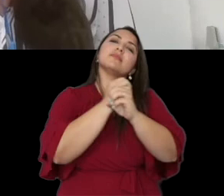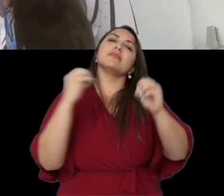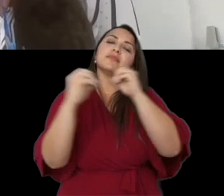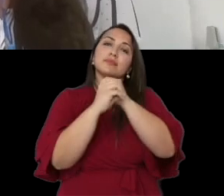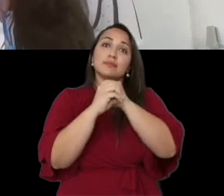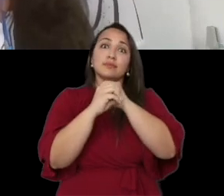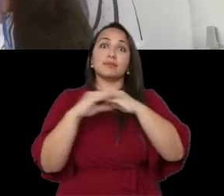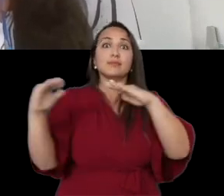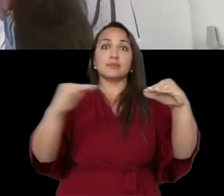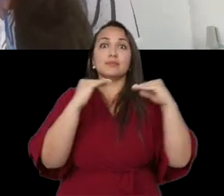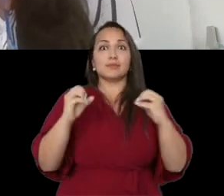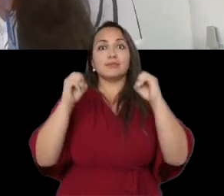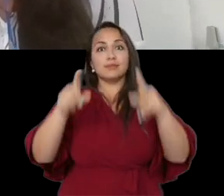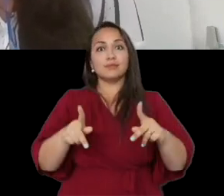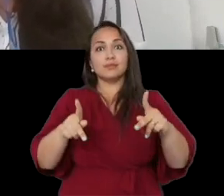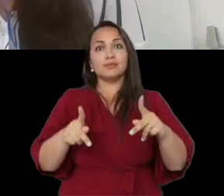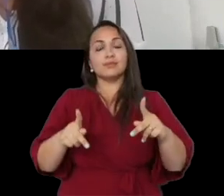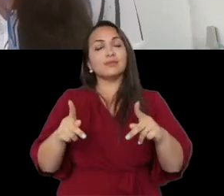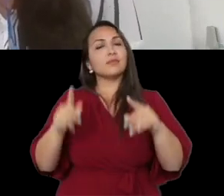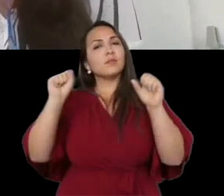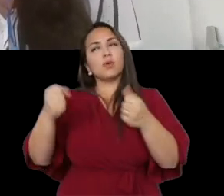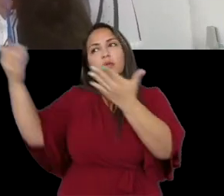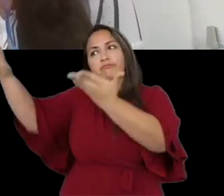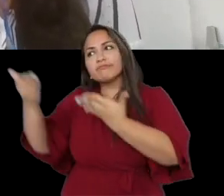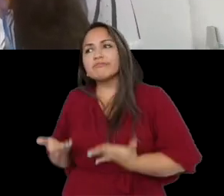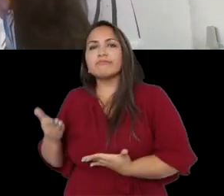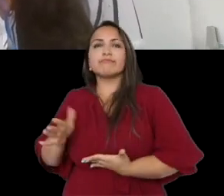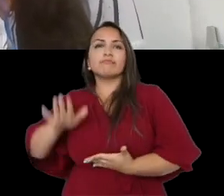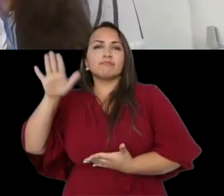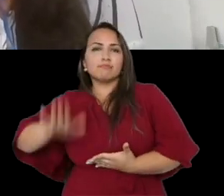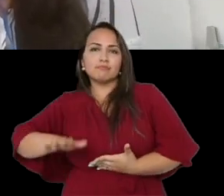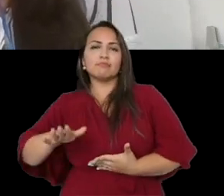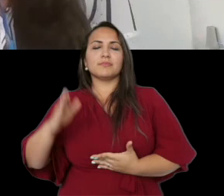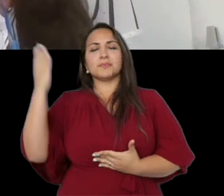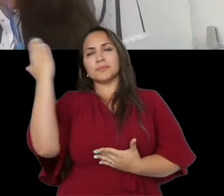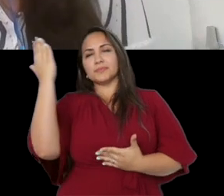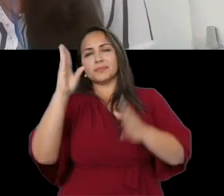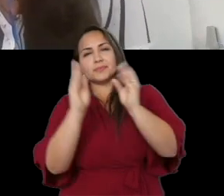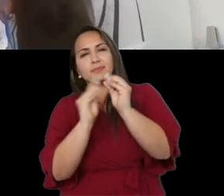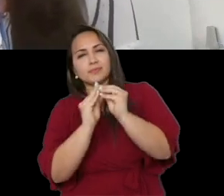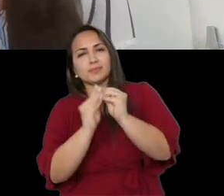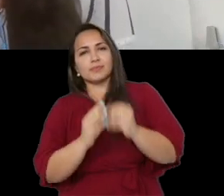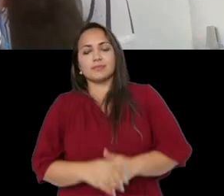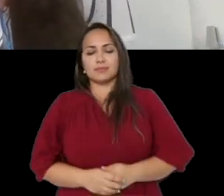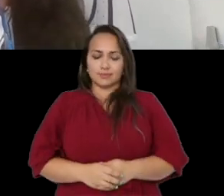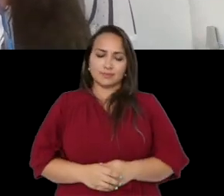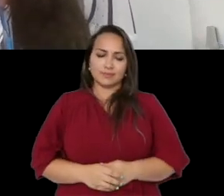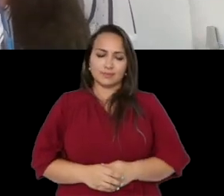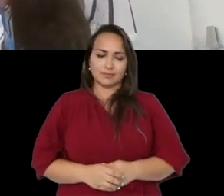Oficina de Equiparación de Oportunidades, tenerte en esta jornada